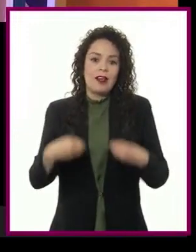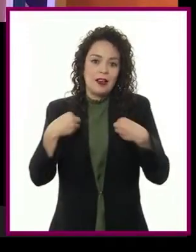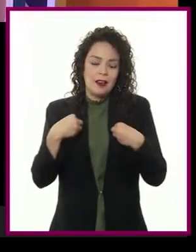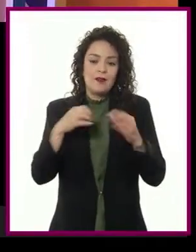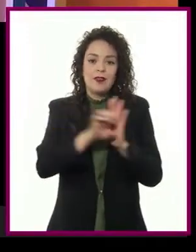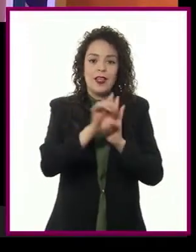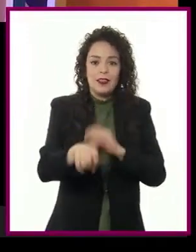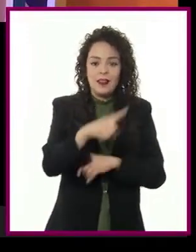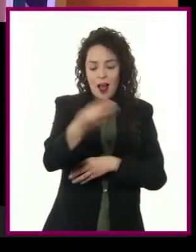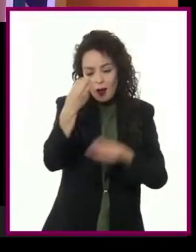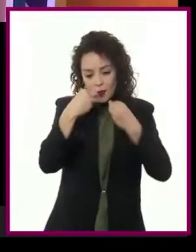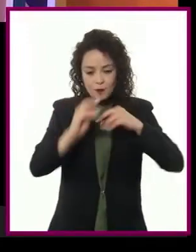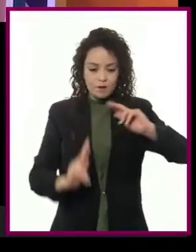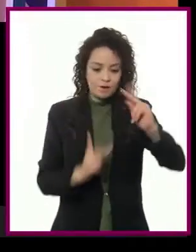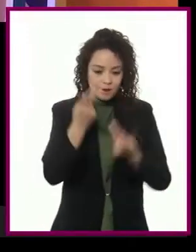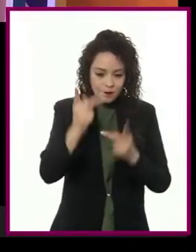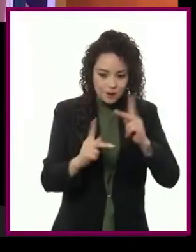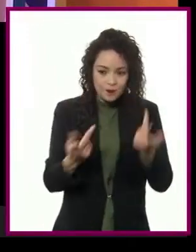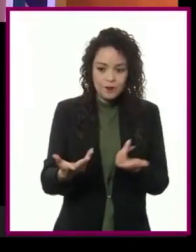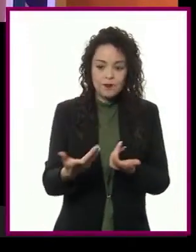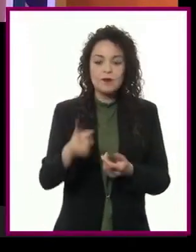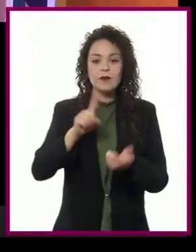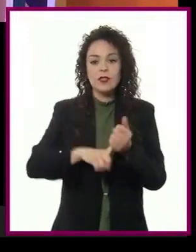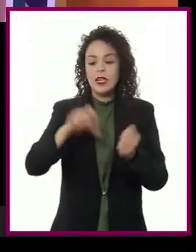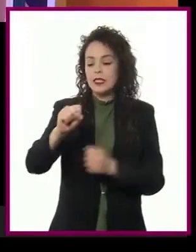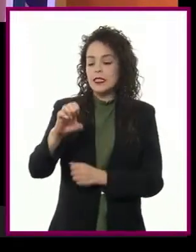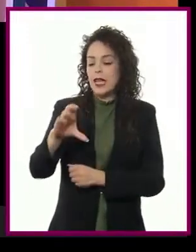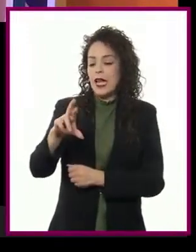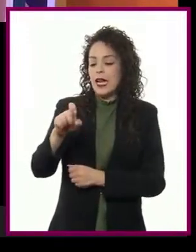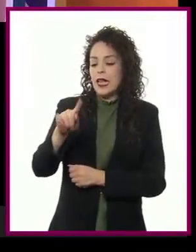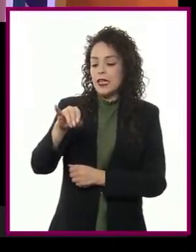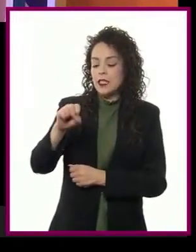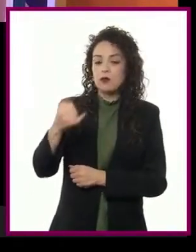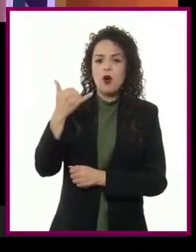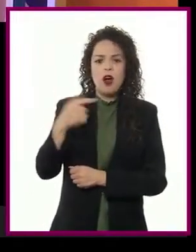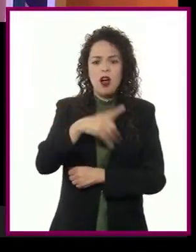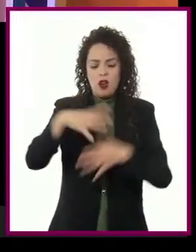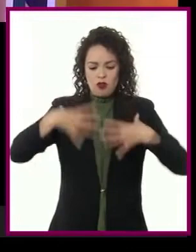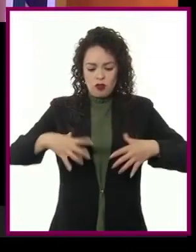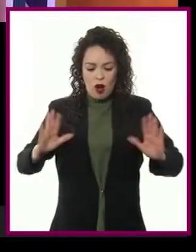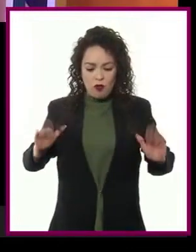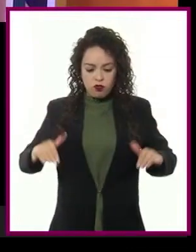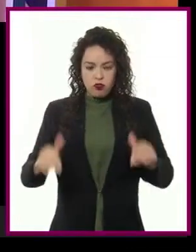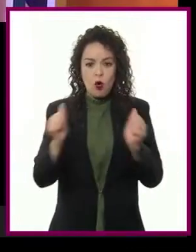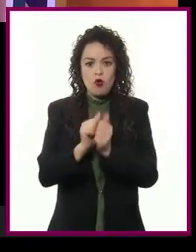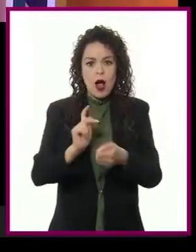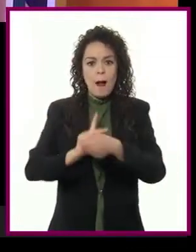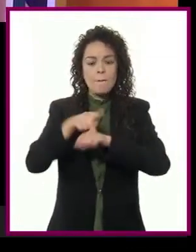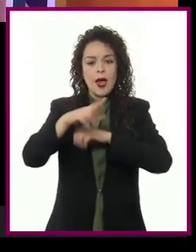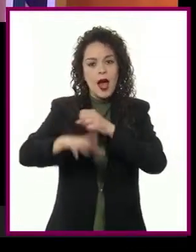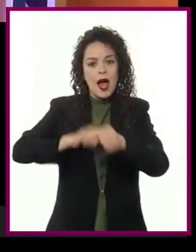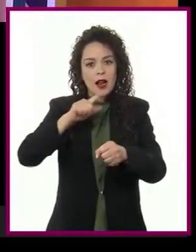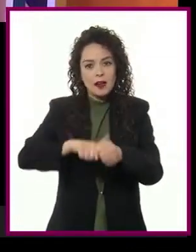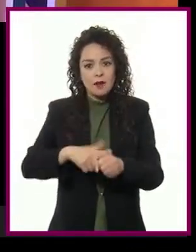el secretismo, el rechazo por las ropas confeccionadas con animales y una vocación por la